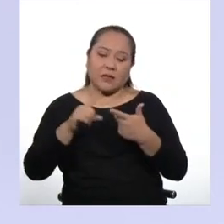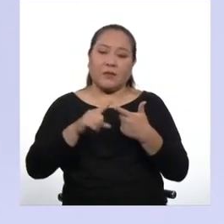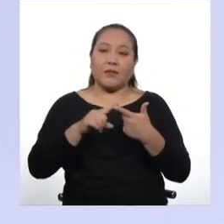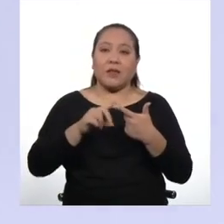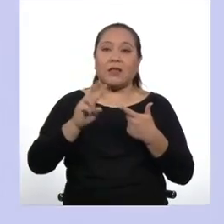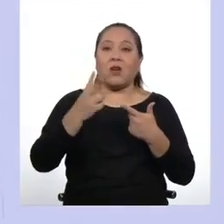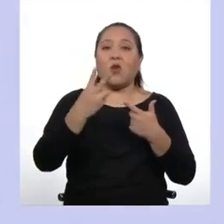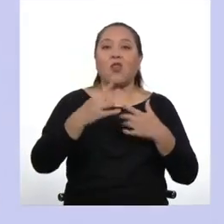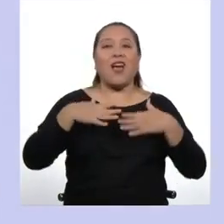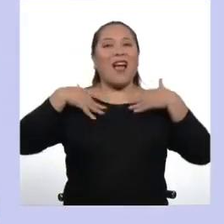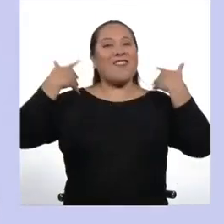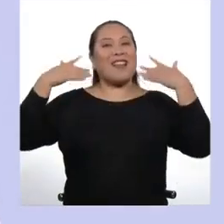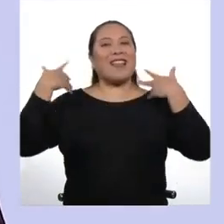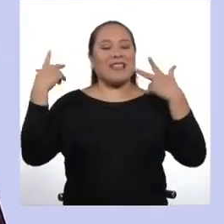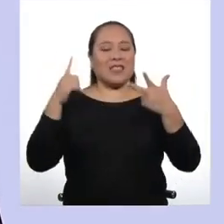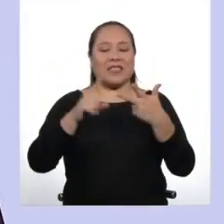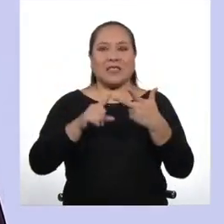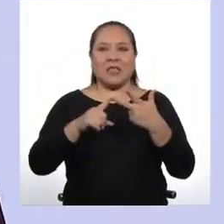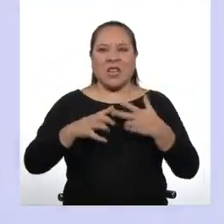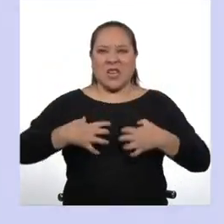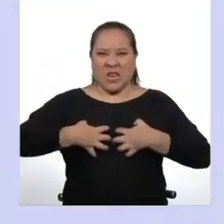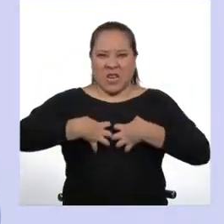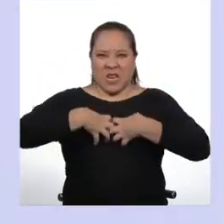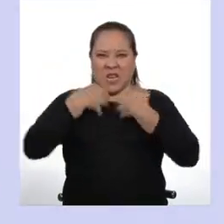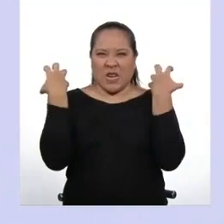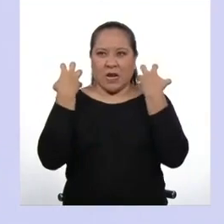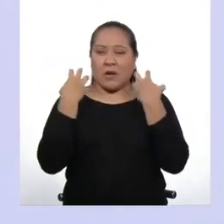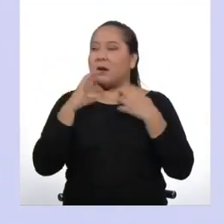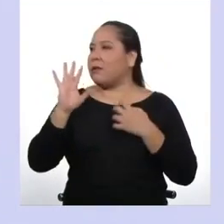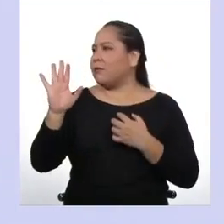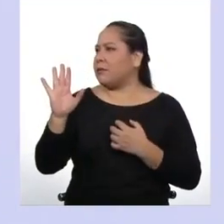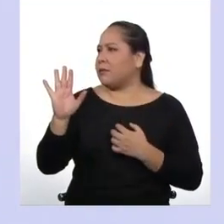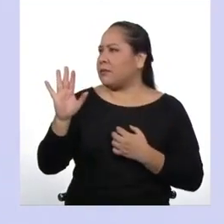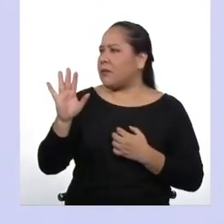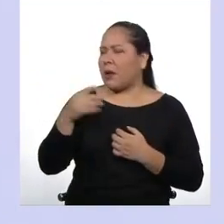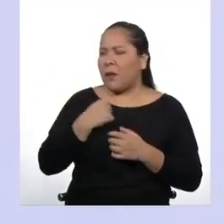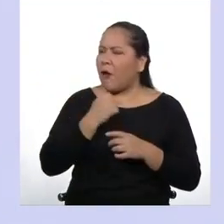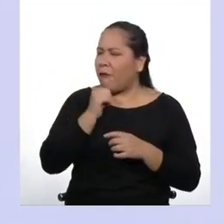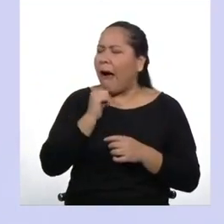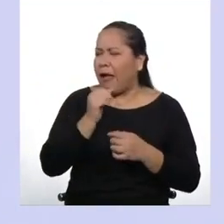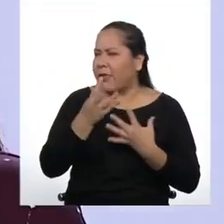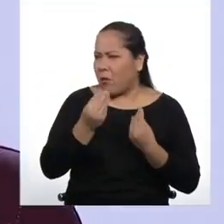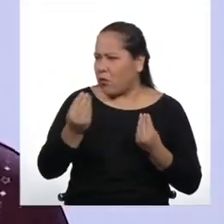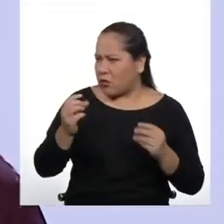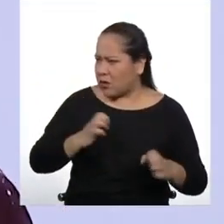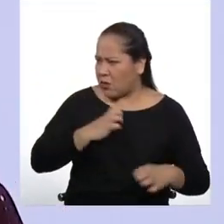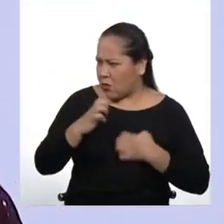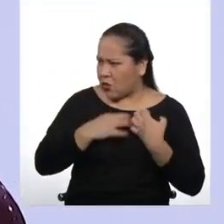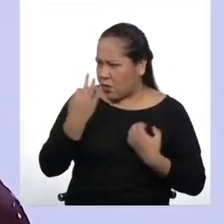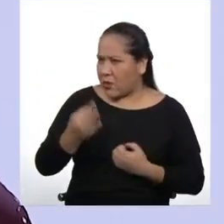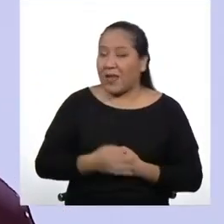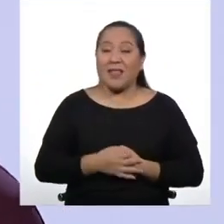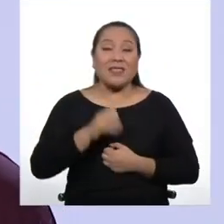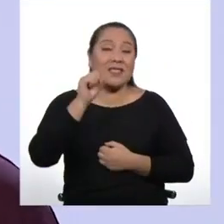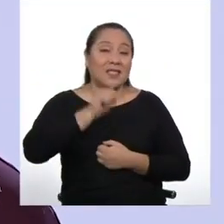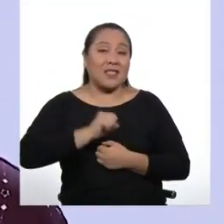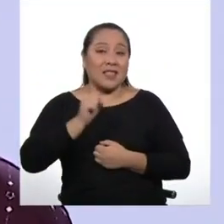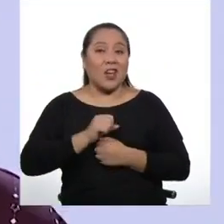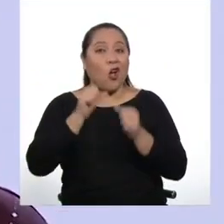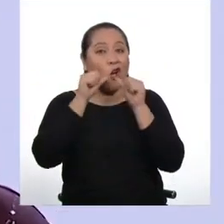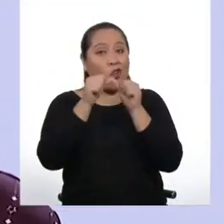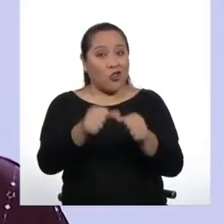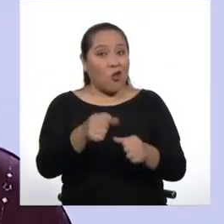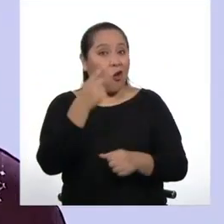la alegría y por último la ira. Profe, pero todavía hay otras emociones más, ¿no? Así es, Patricia.